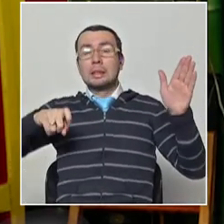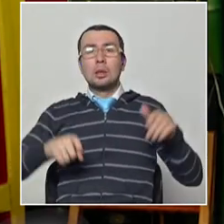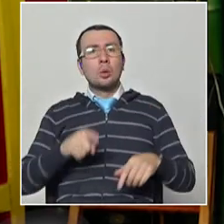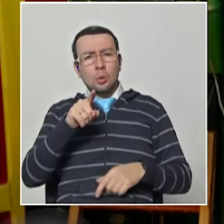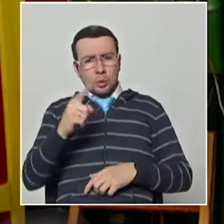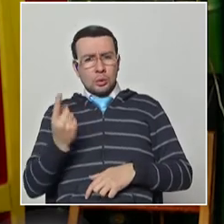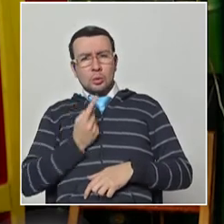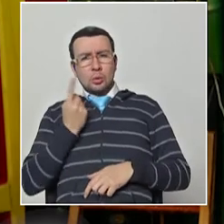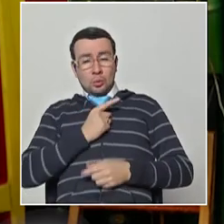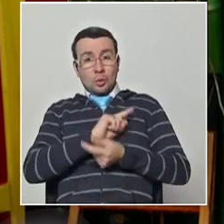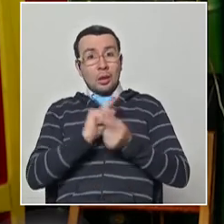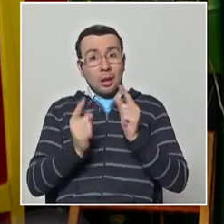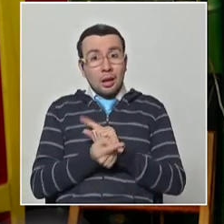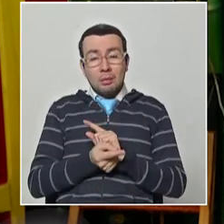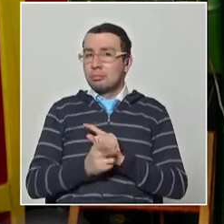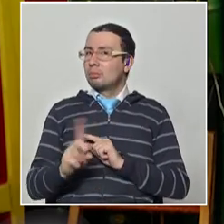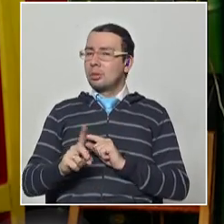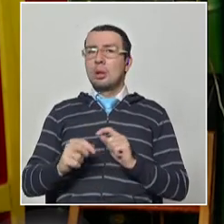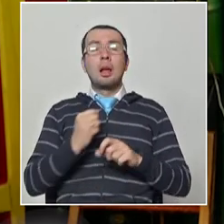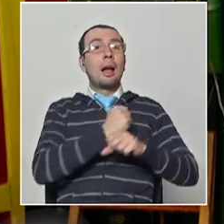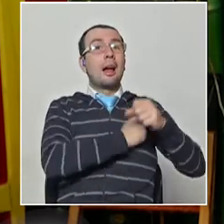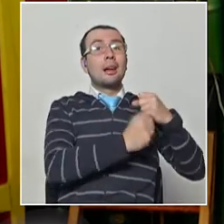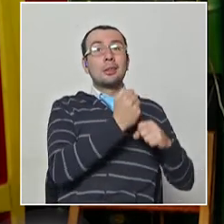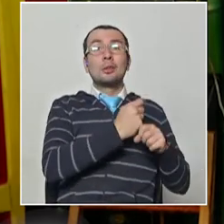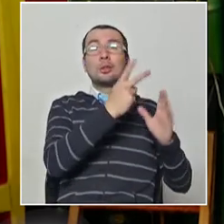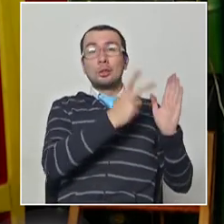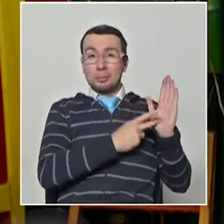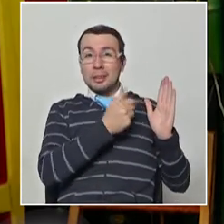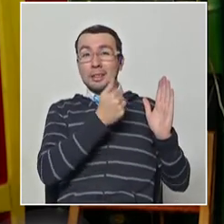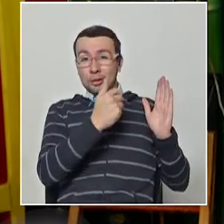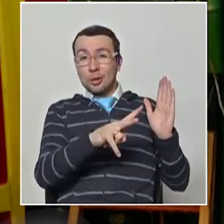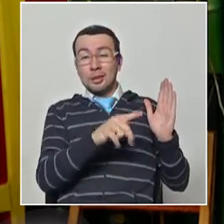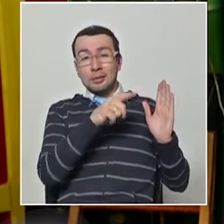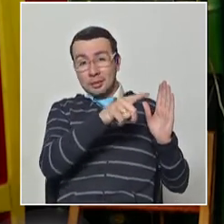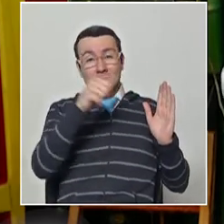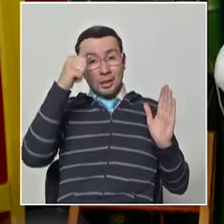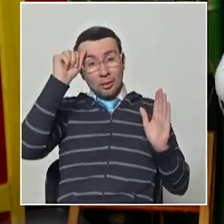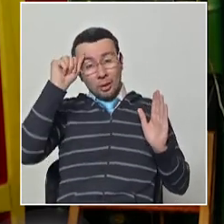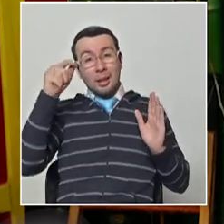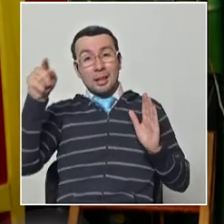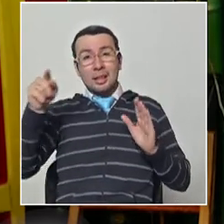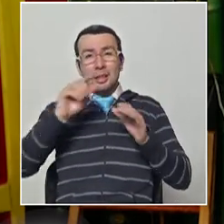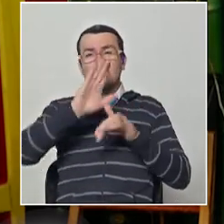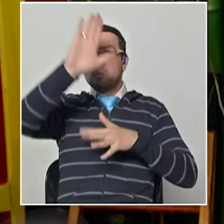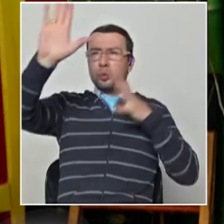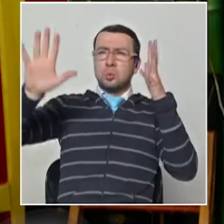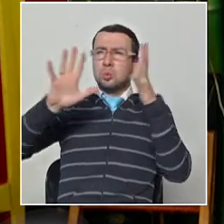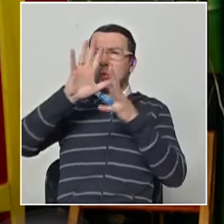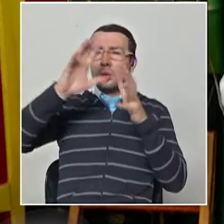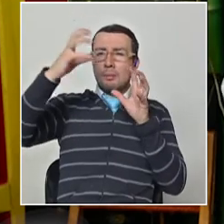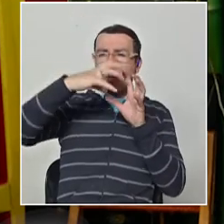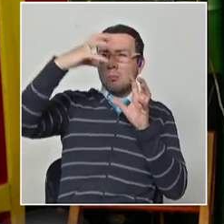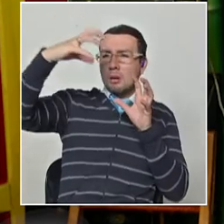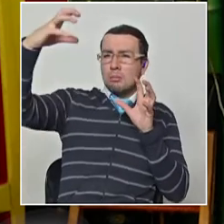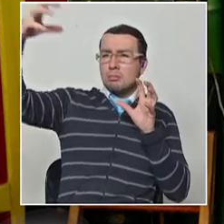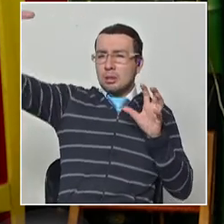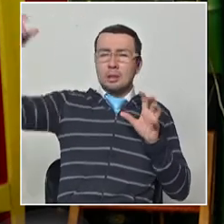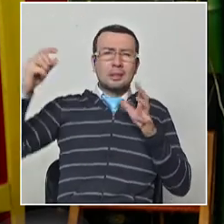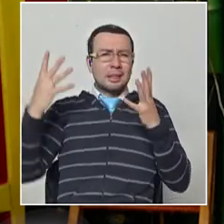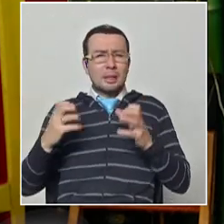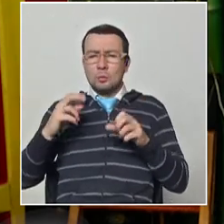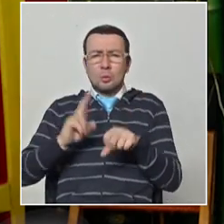cambio todo el mundo a partir del 2012 que se están que se alinearon los planetas queremos esa comida natural queremos